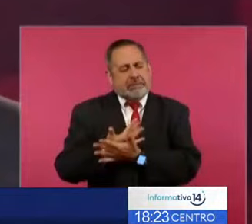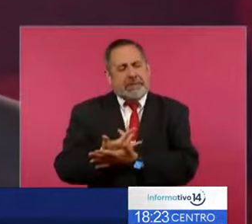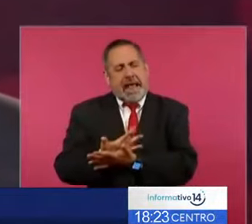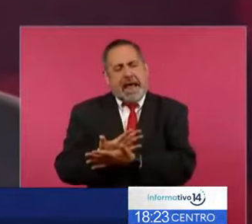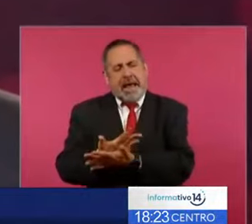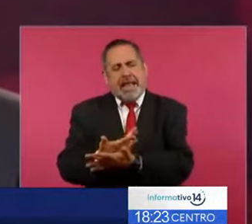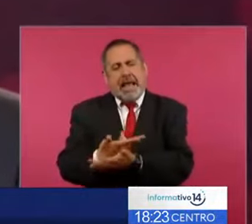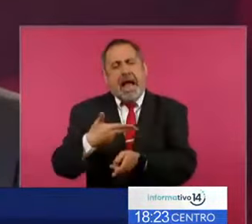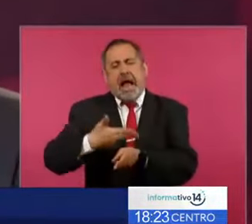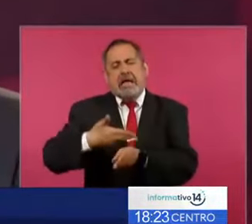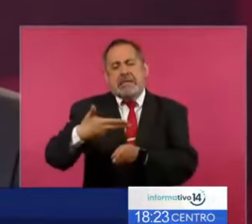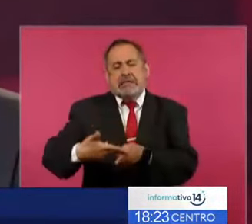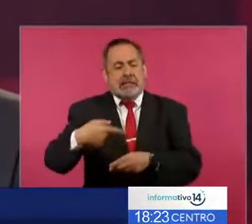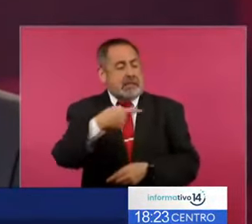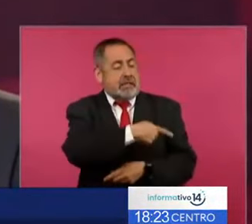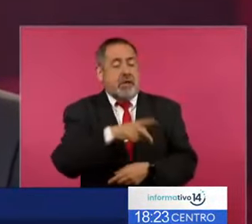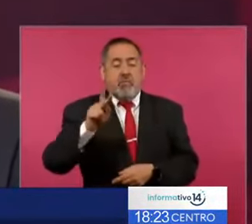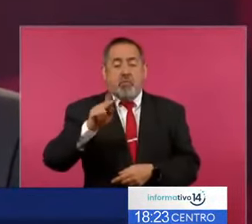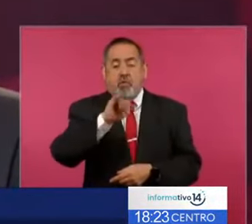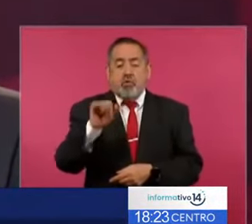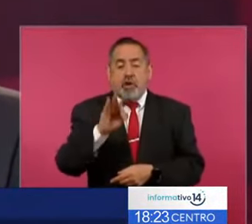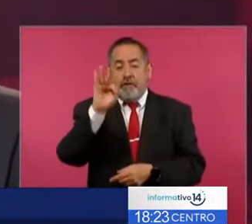esperemos que el Poder Judicial